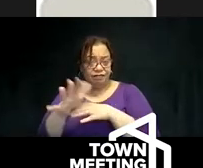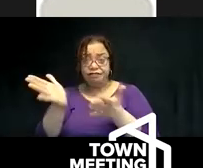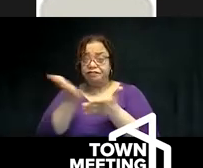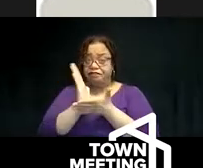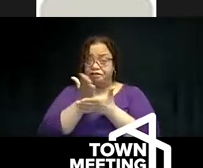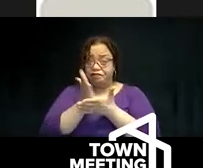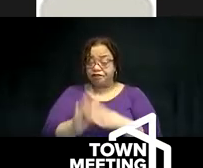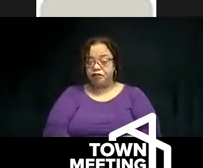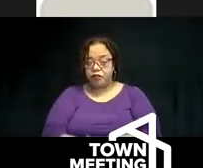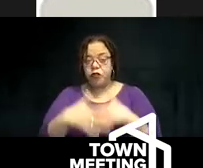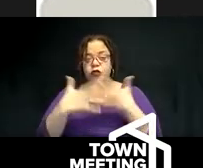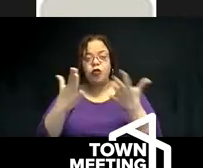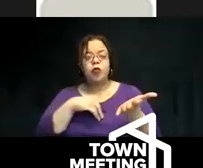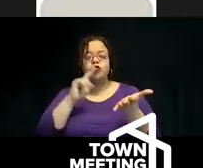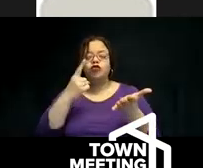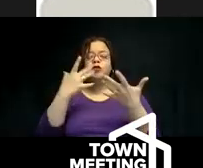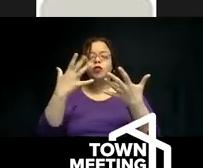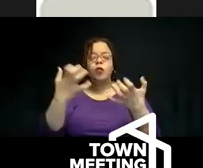Entonces